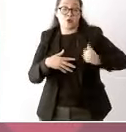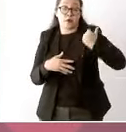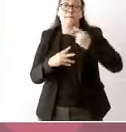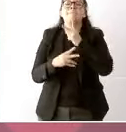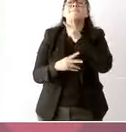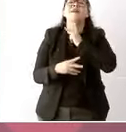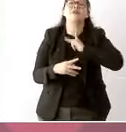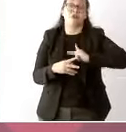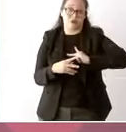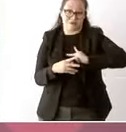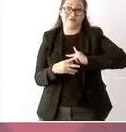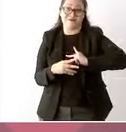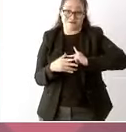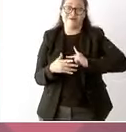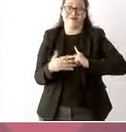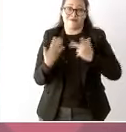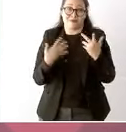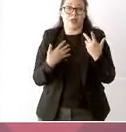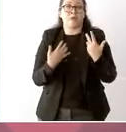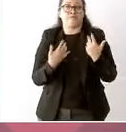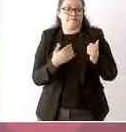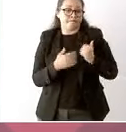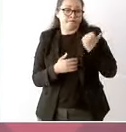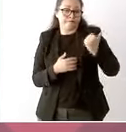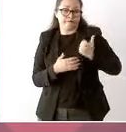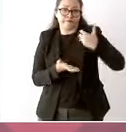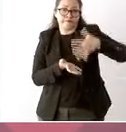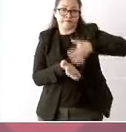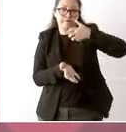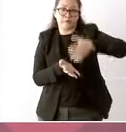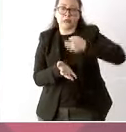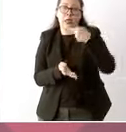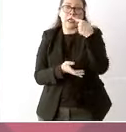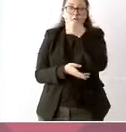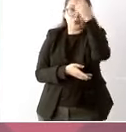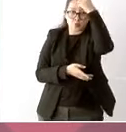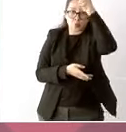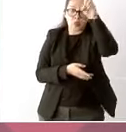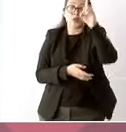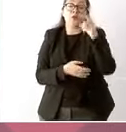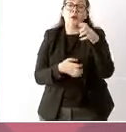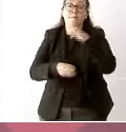Él fue el dueño de la compañía El Águila.